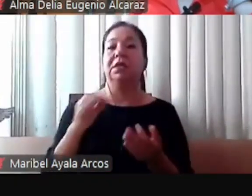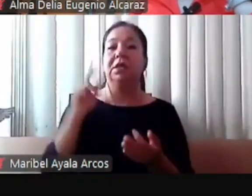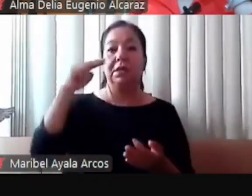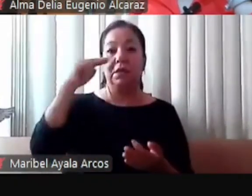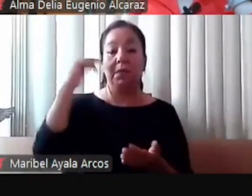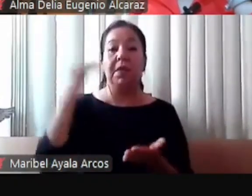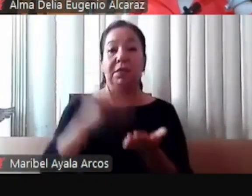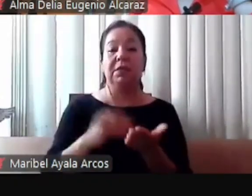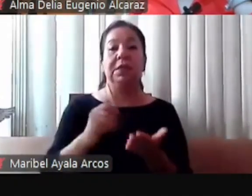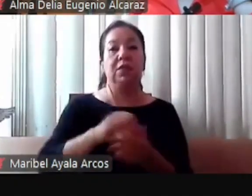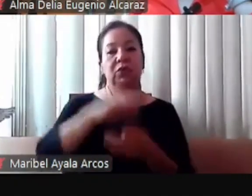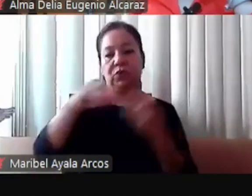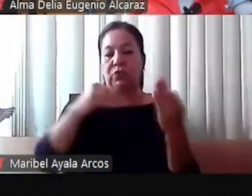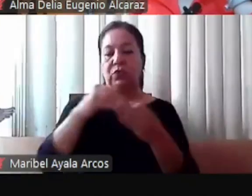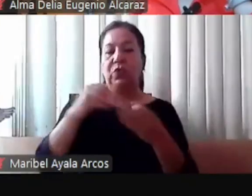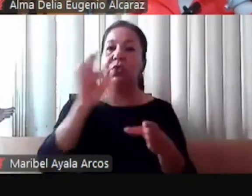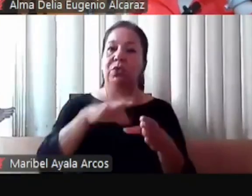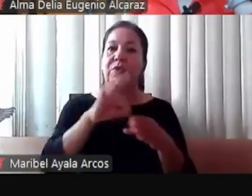de votos.